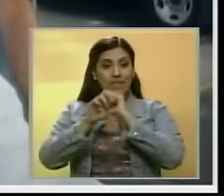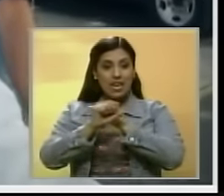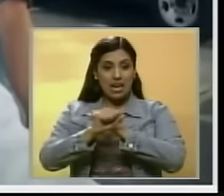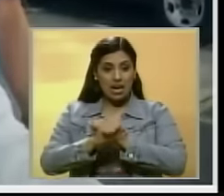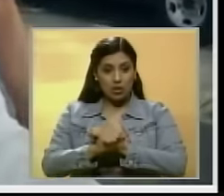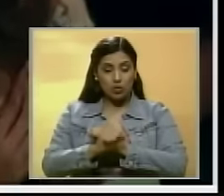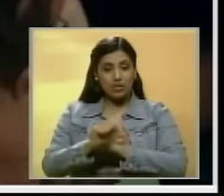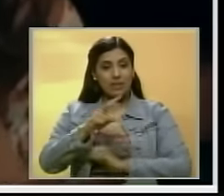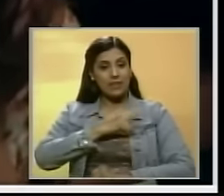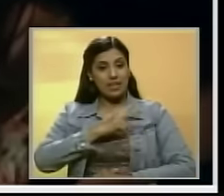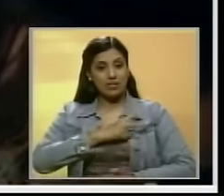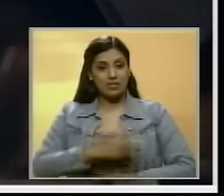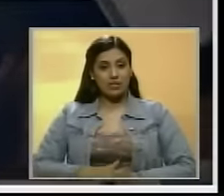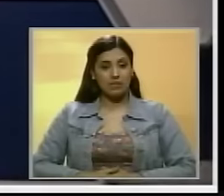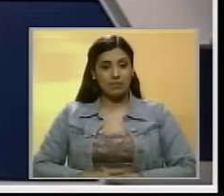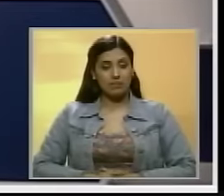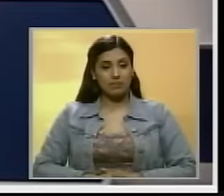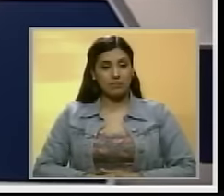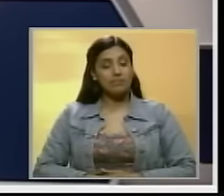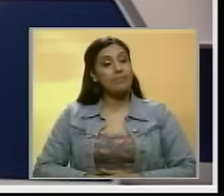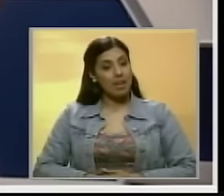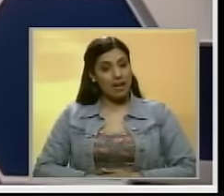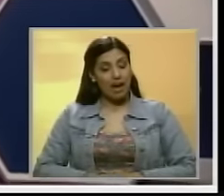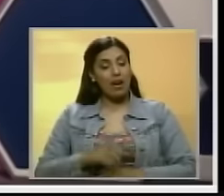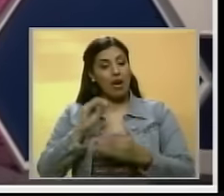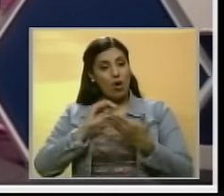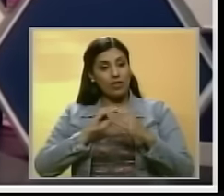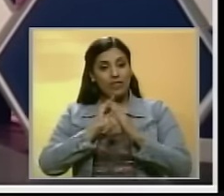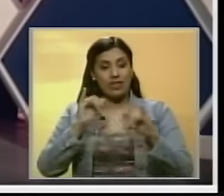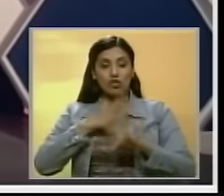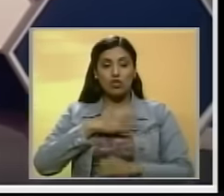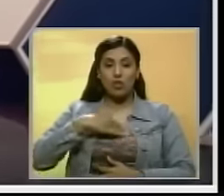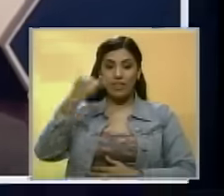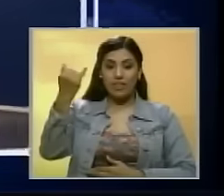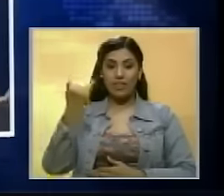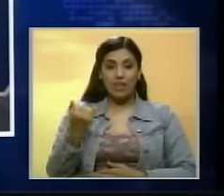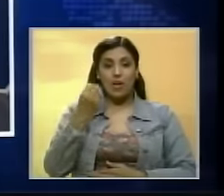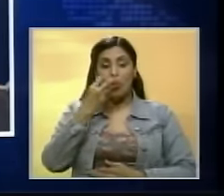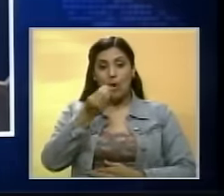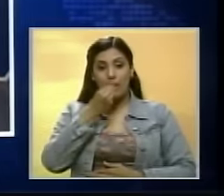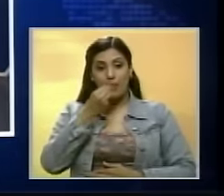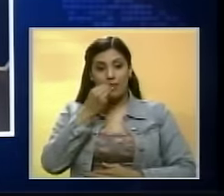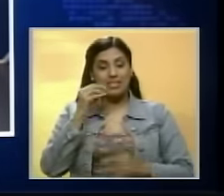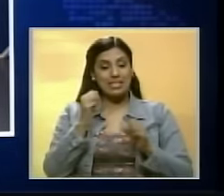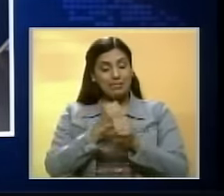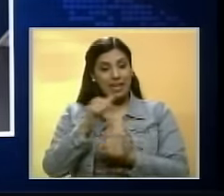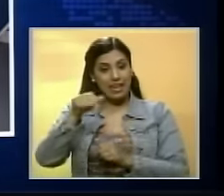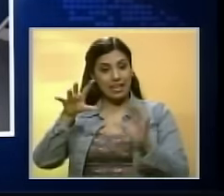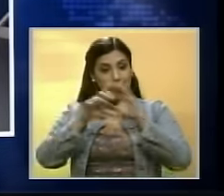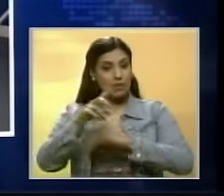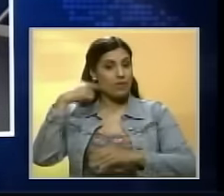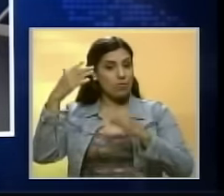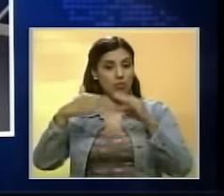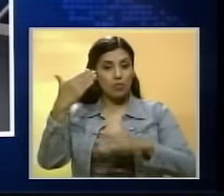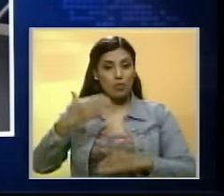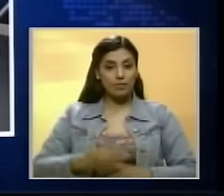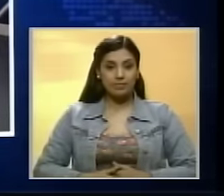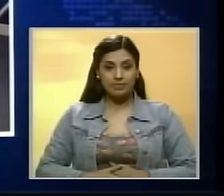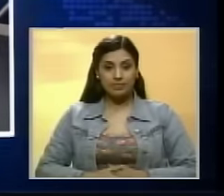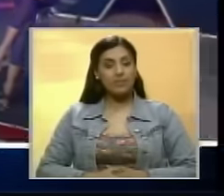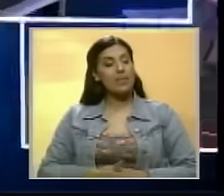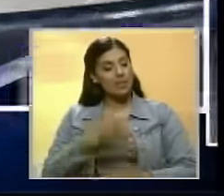noche por benev visión y así llegamos una vez más más al final yo soy Federica Guzmán que tengan buen provecho y los espero esta noche aquí en estreno Y